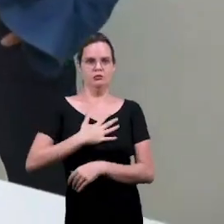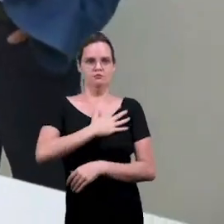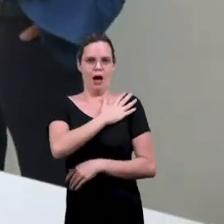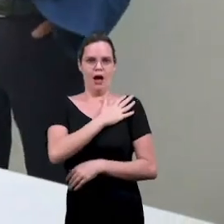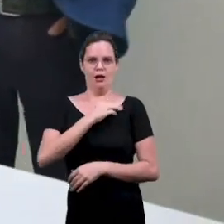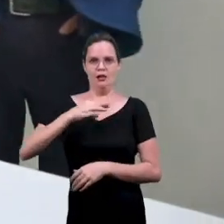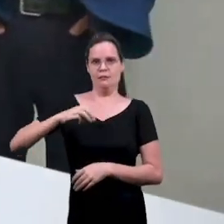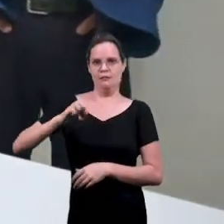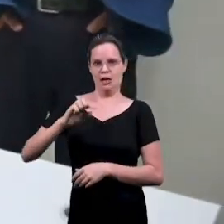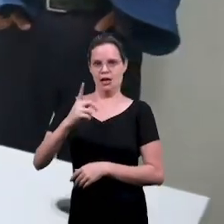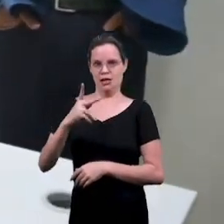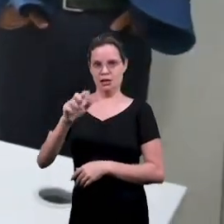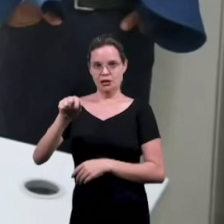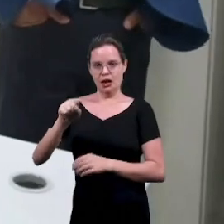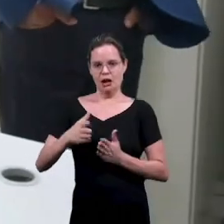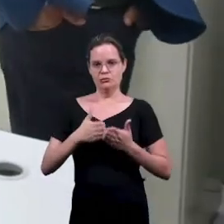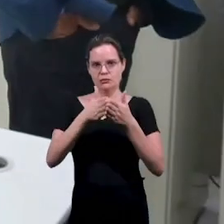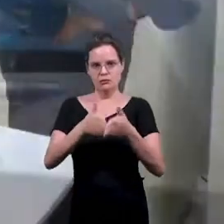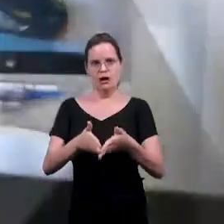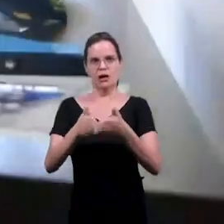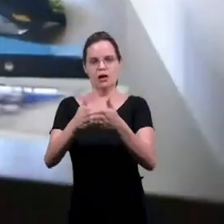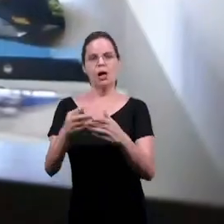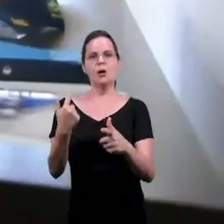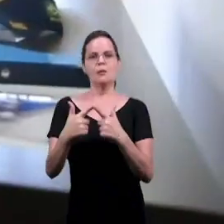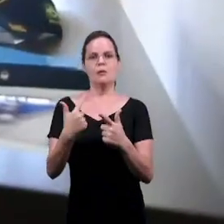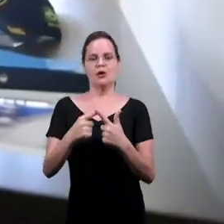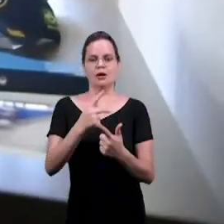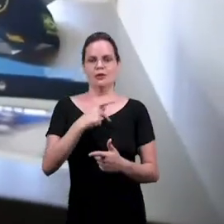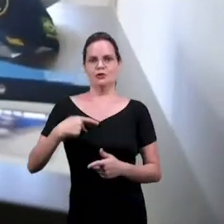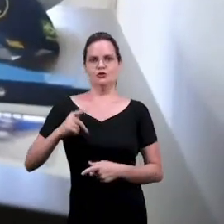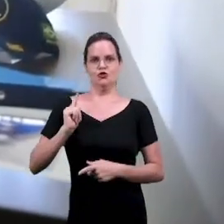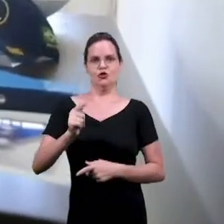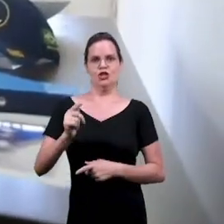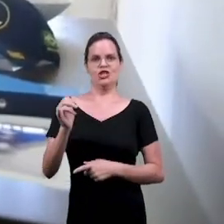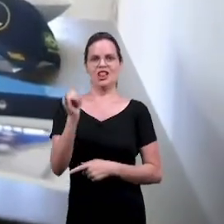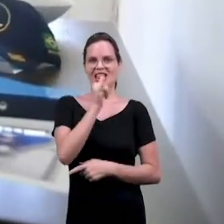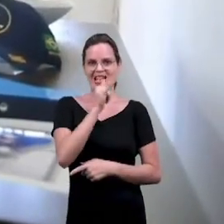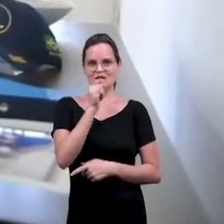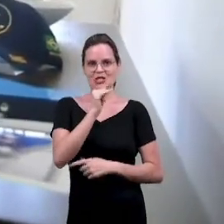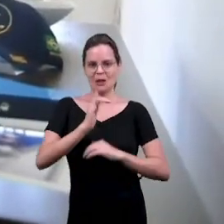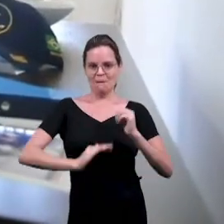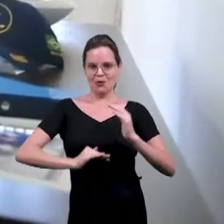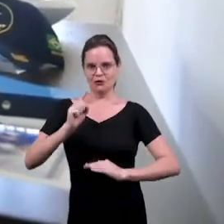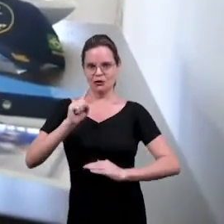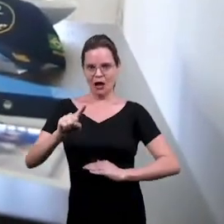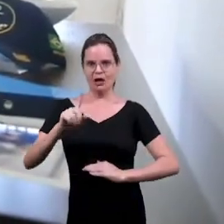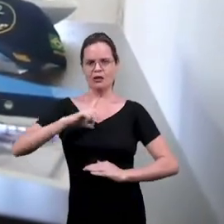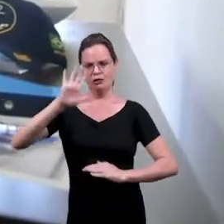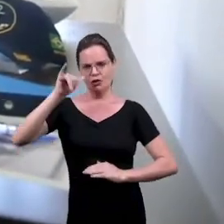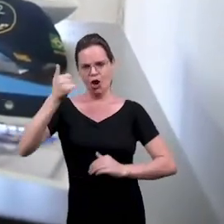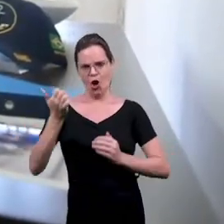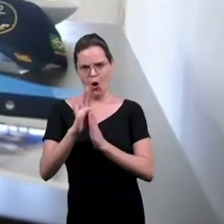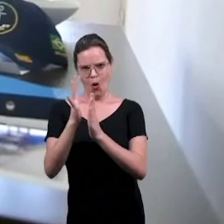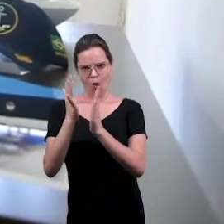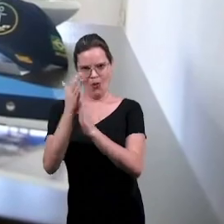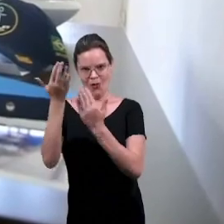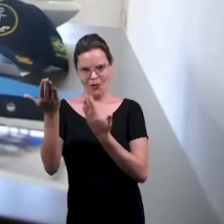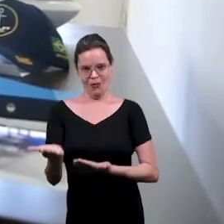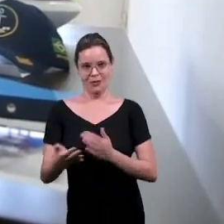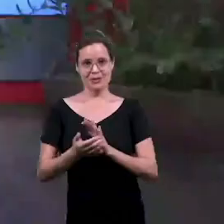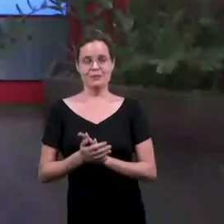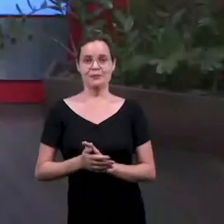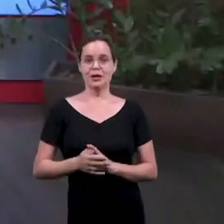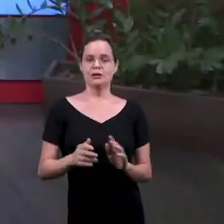de la Escuela de Marina, donde el pastor Yedel T. sirvió como oficial dentista, donde fue recibido con